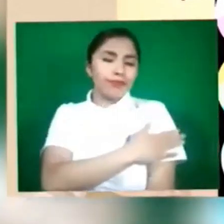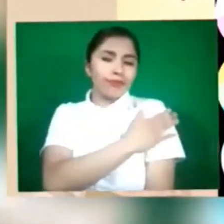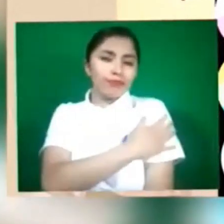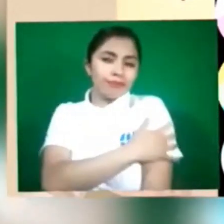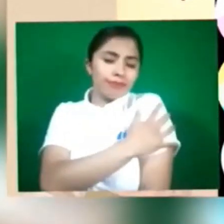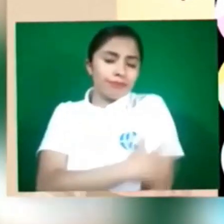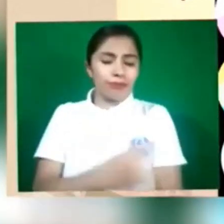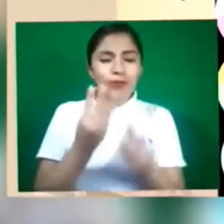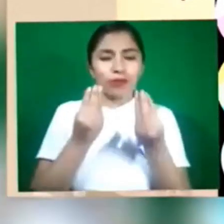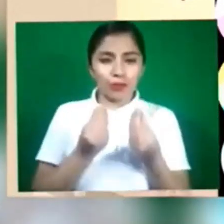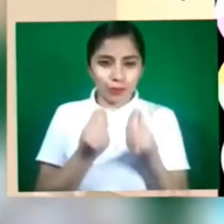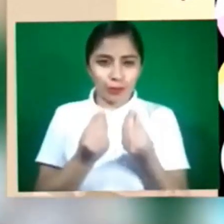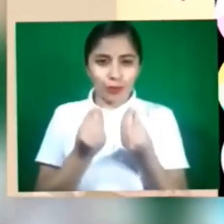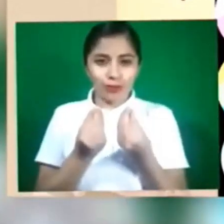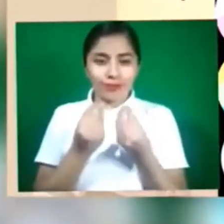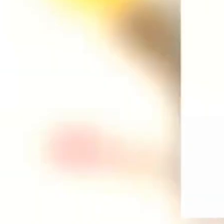mucho.